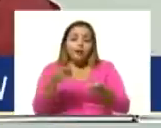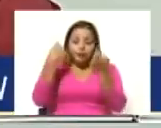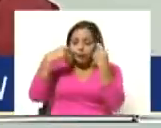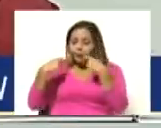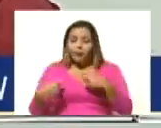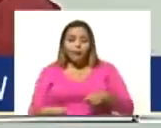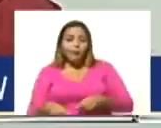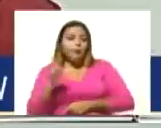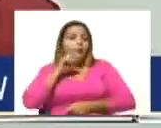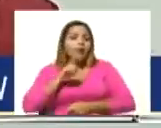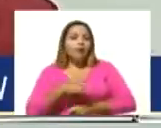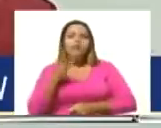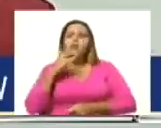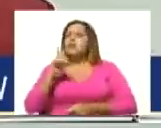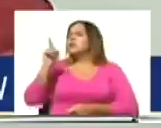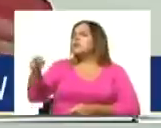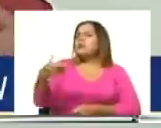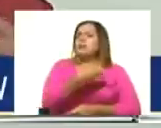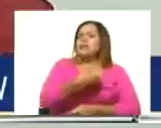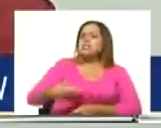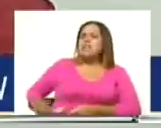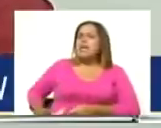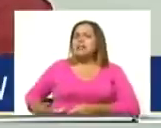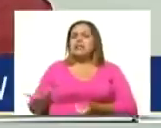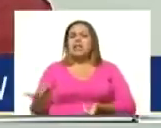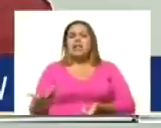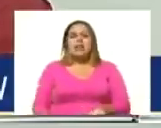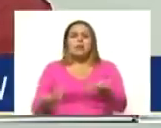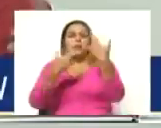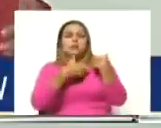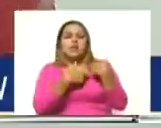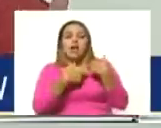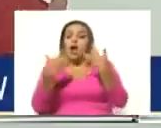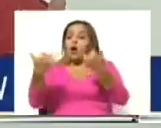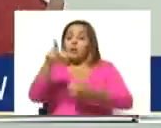dijo, tú eres el presidente encargado. Ahora el señor,